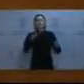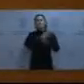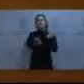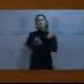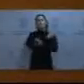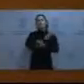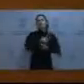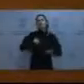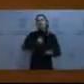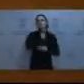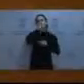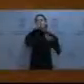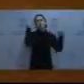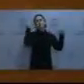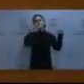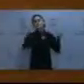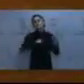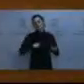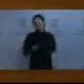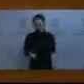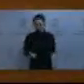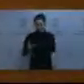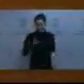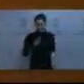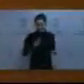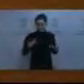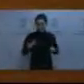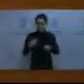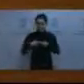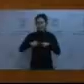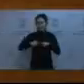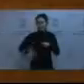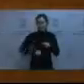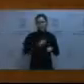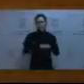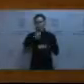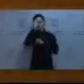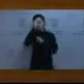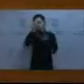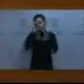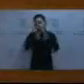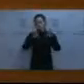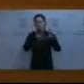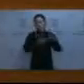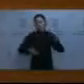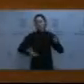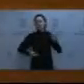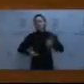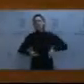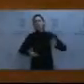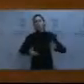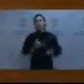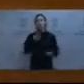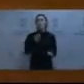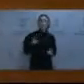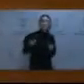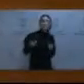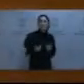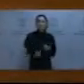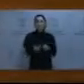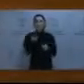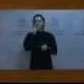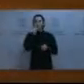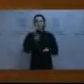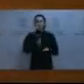privado. Señorías, no tenemos elementos de juicio para determinar qué empresario es o puede ser más conveniente